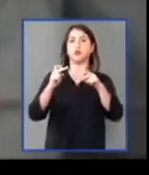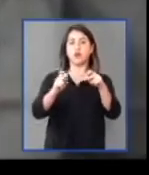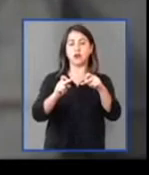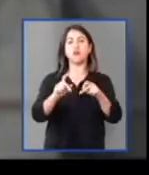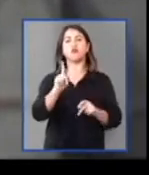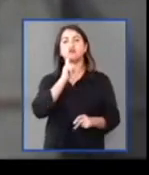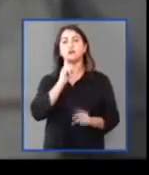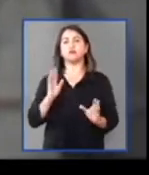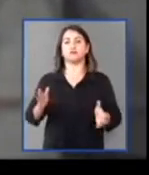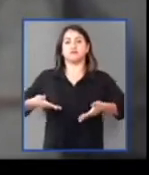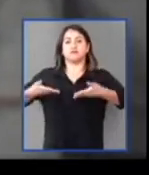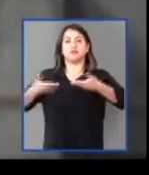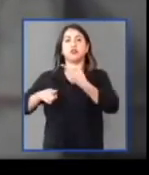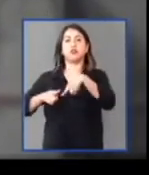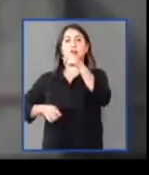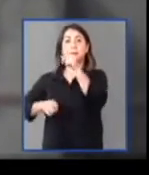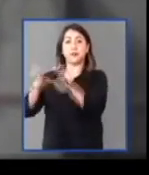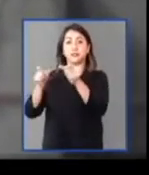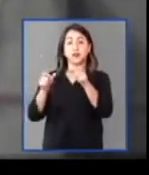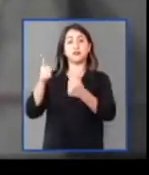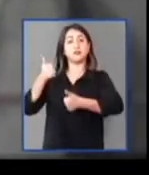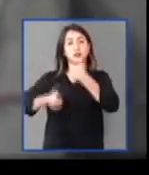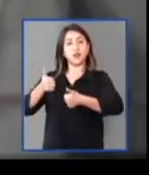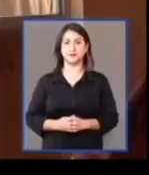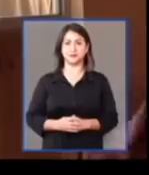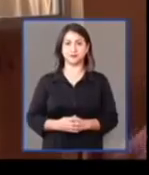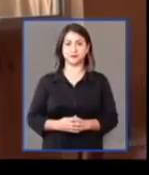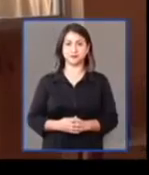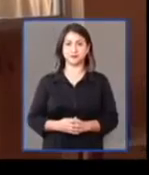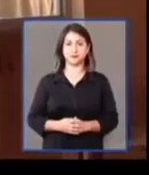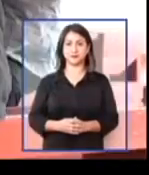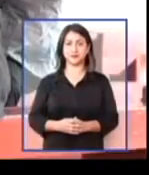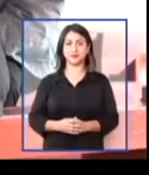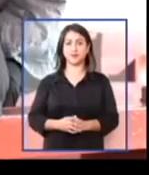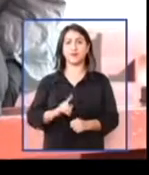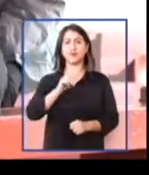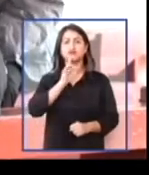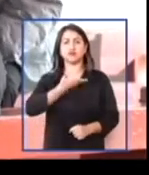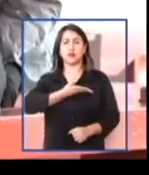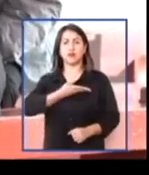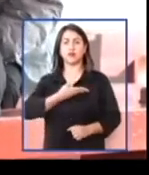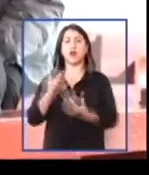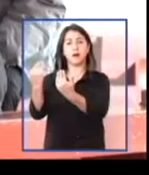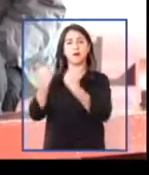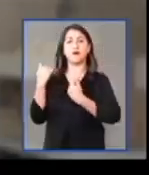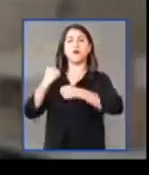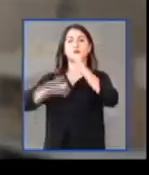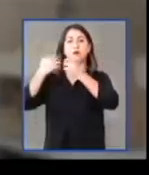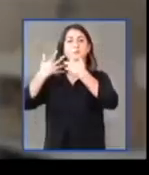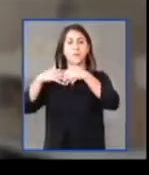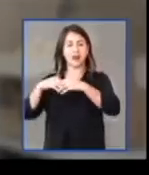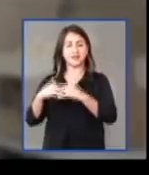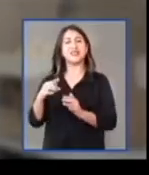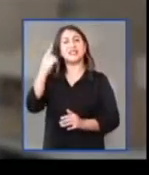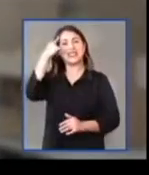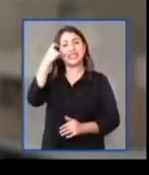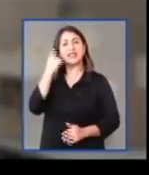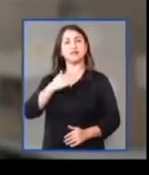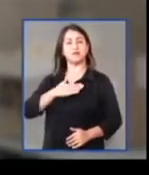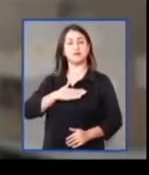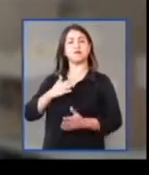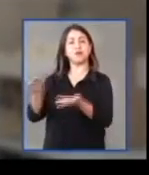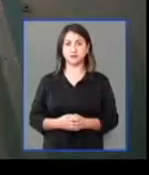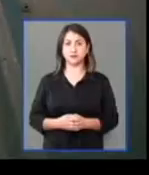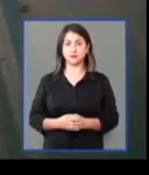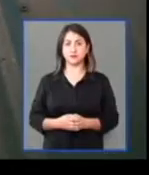próxima semana en la región de aysén con el inicio del curso de capacitación en panadería pastelería y repostería a